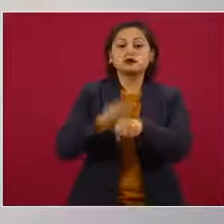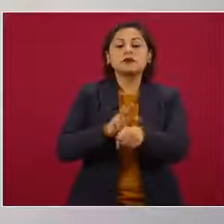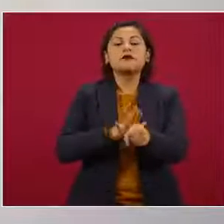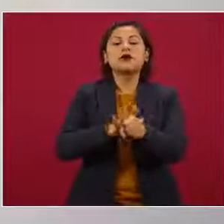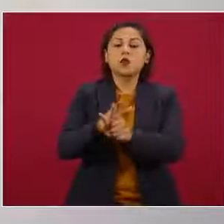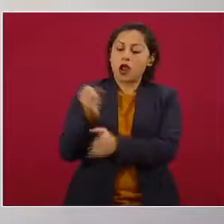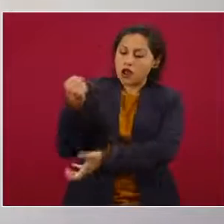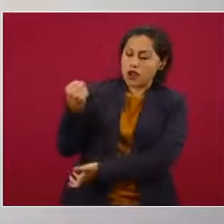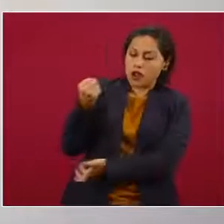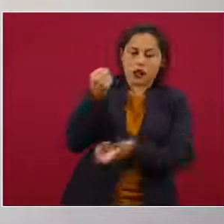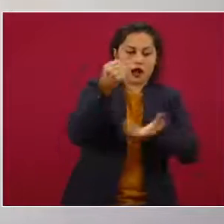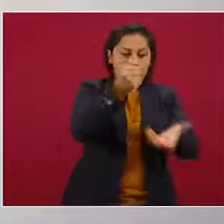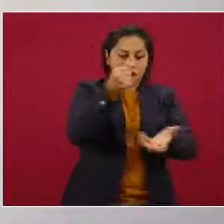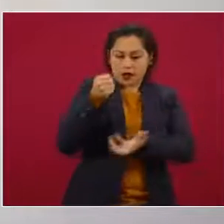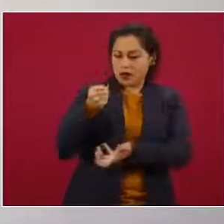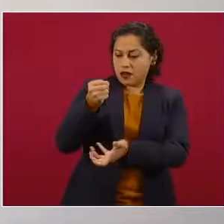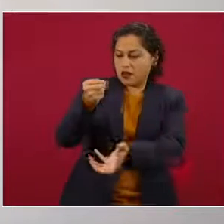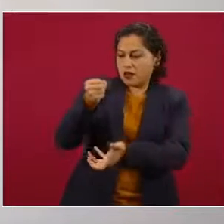lo tiene que